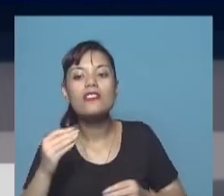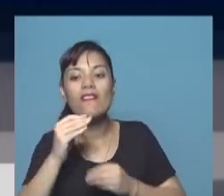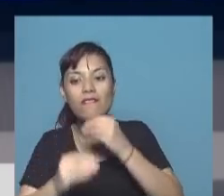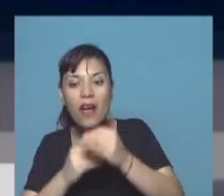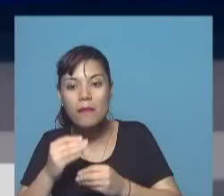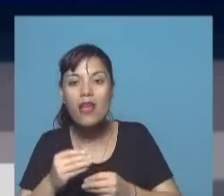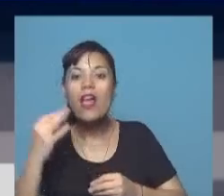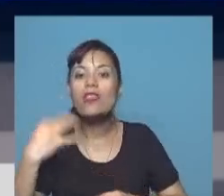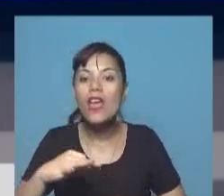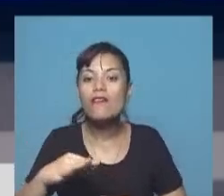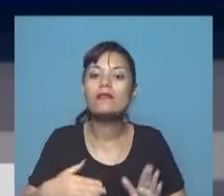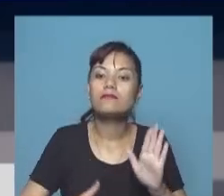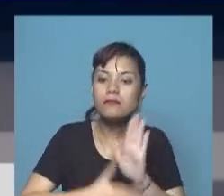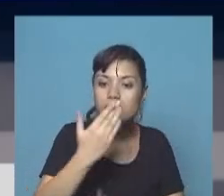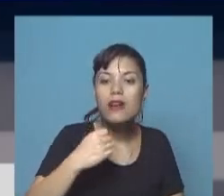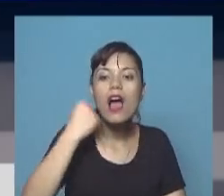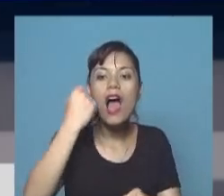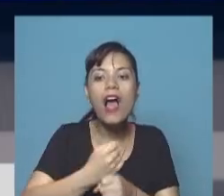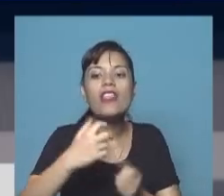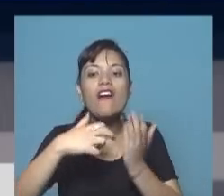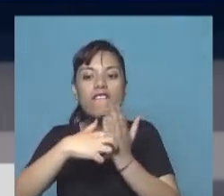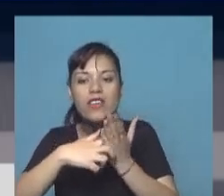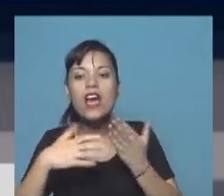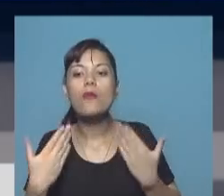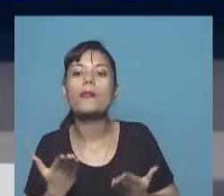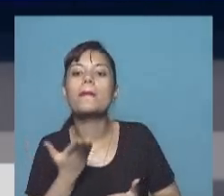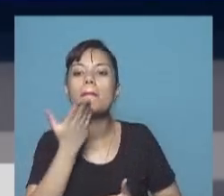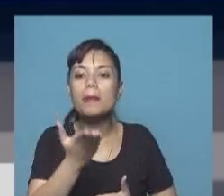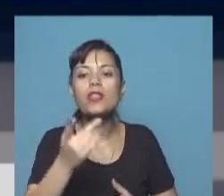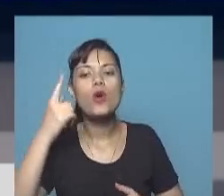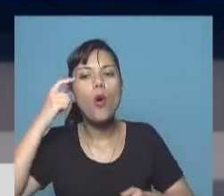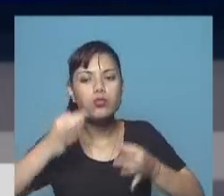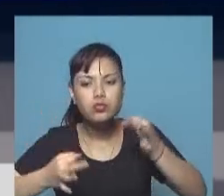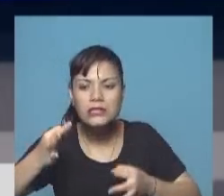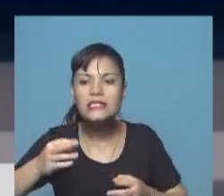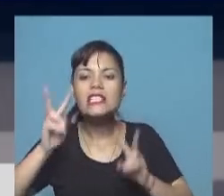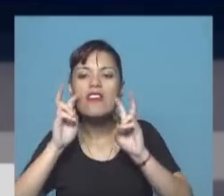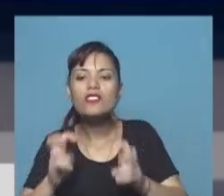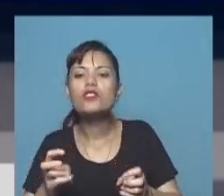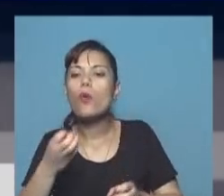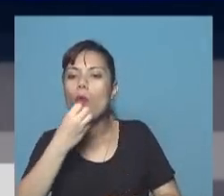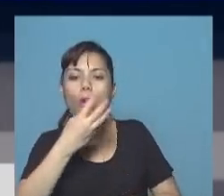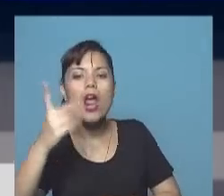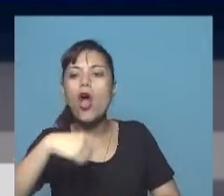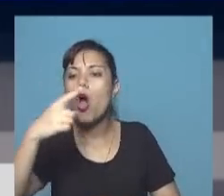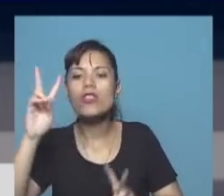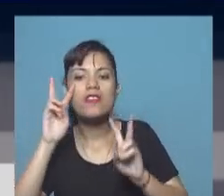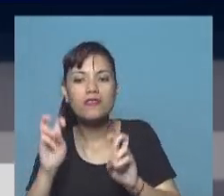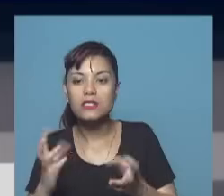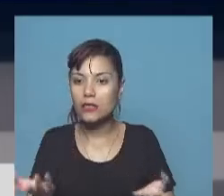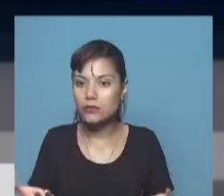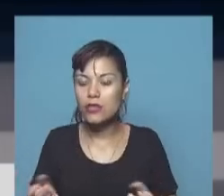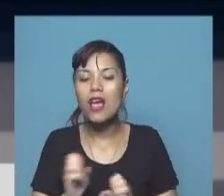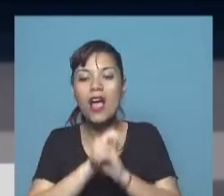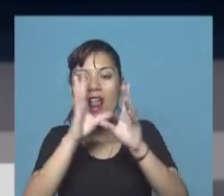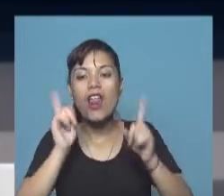familiares se tuvieron que ir a la fiscalía para poder pedir justicia, una investigación, como cualquier otra investigación. Claro